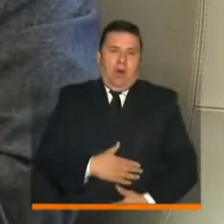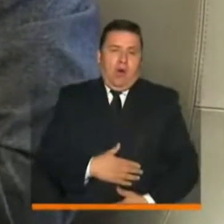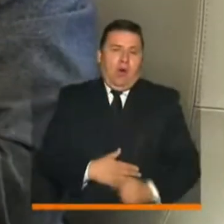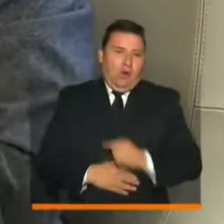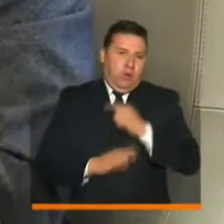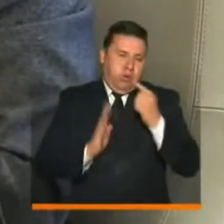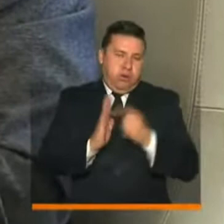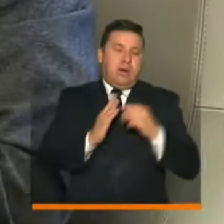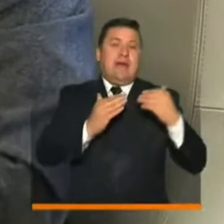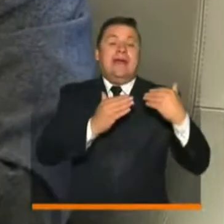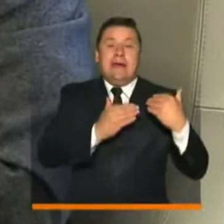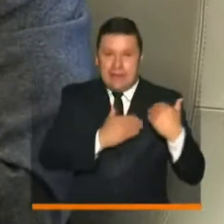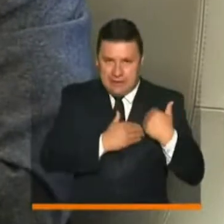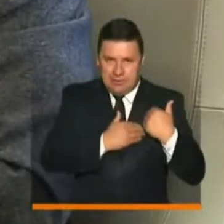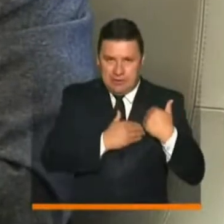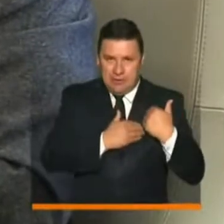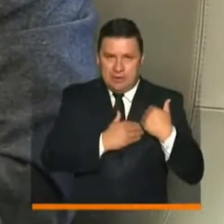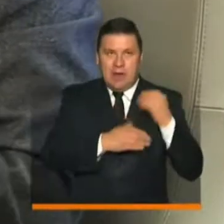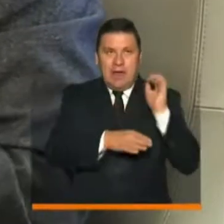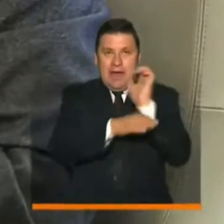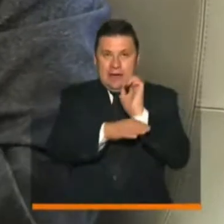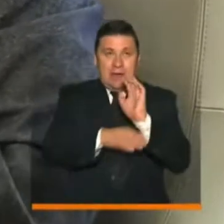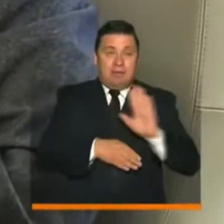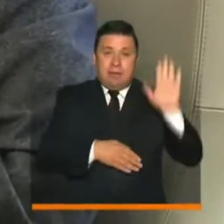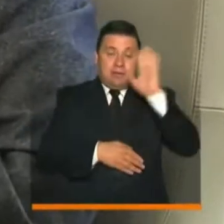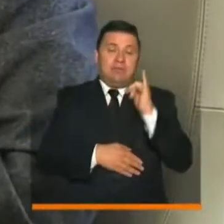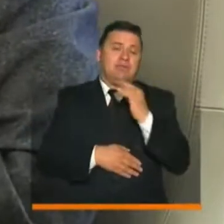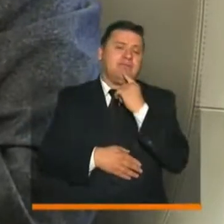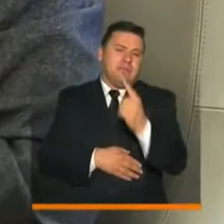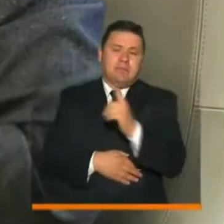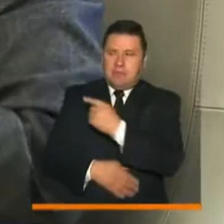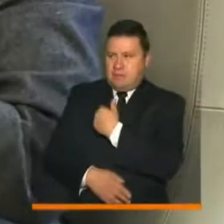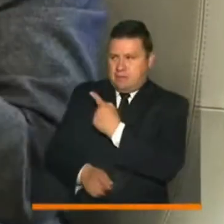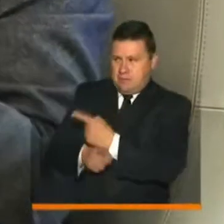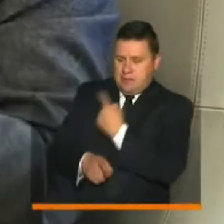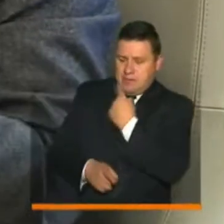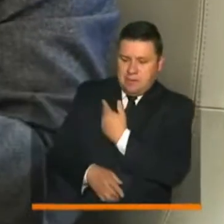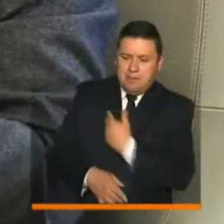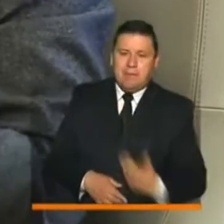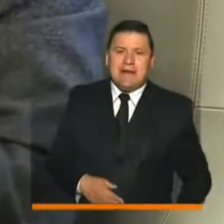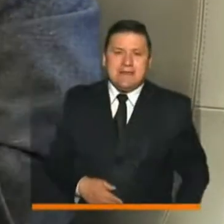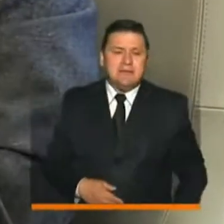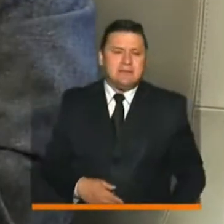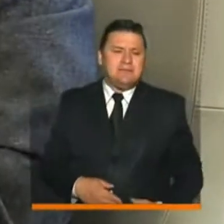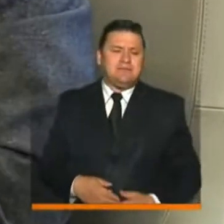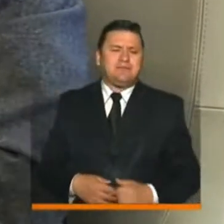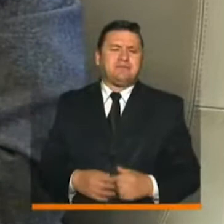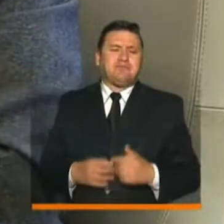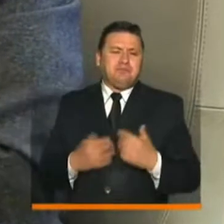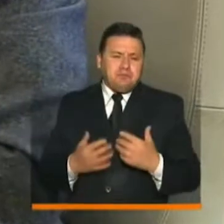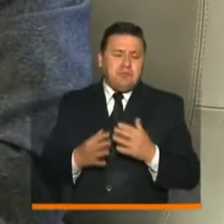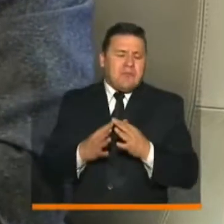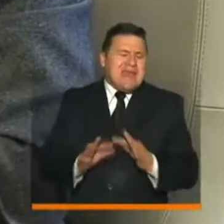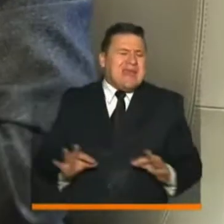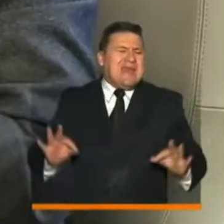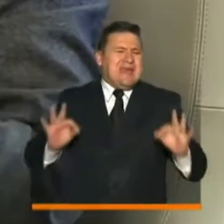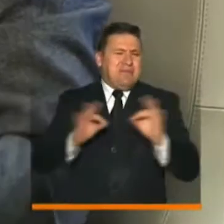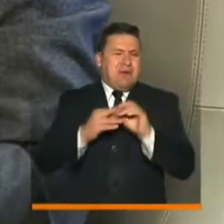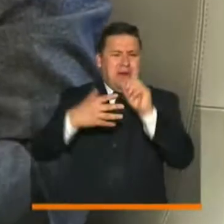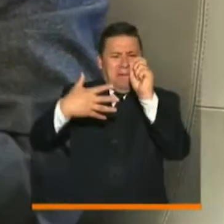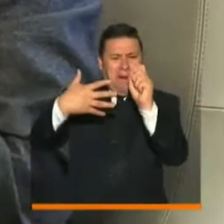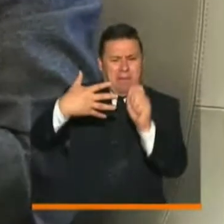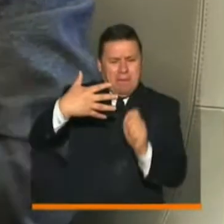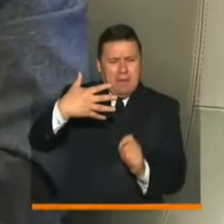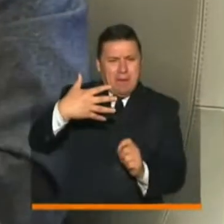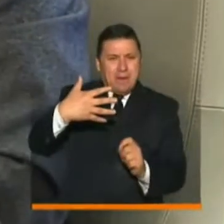absolutamente responsable con todas estas entidades. Y como lo decía muy bien el presidente, hay un aspecto muy importante, y es que tenemos que